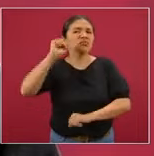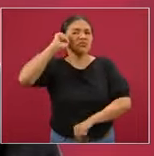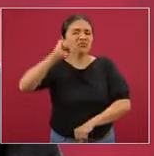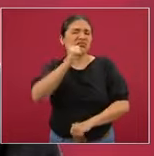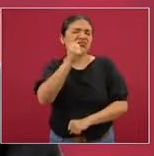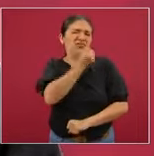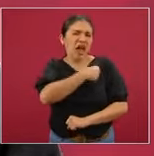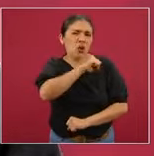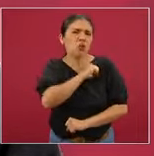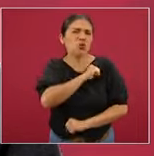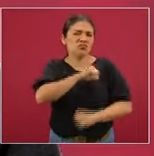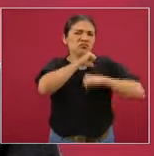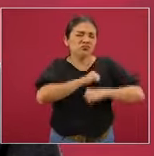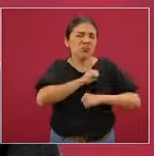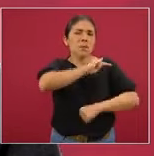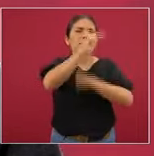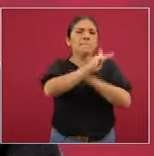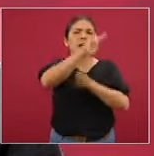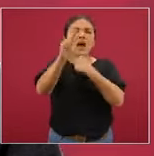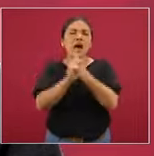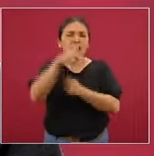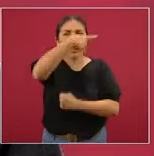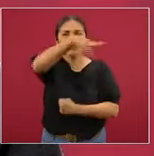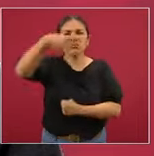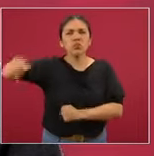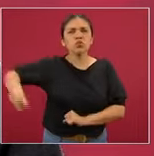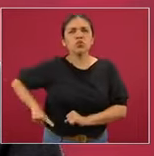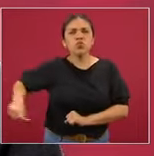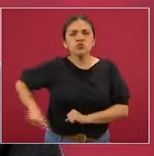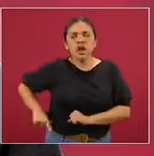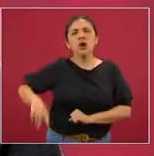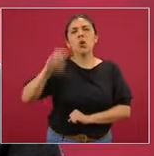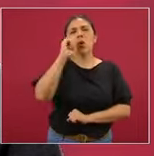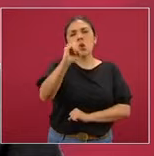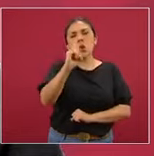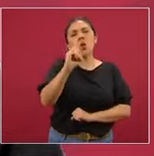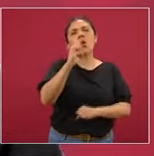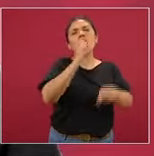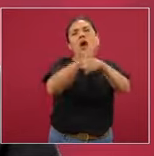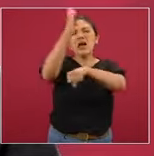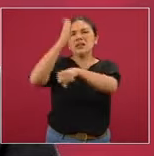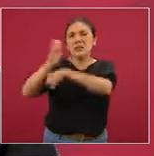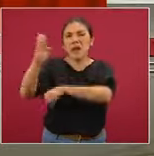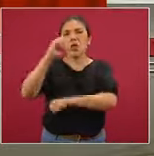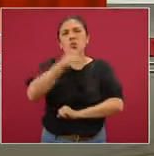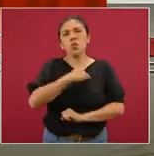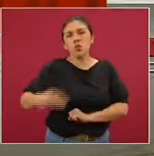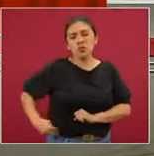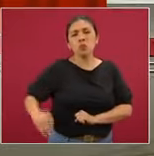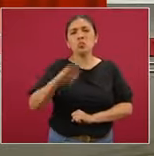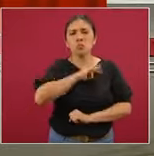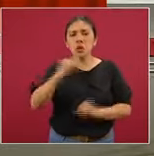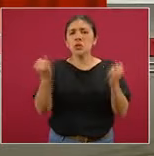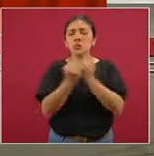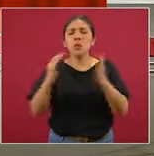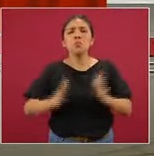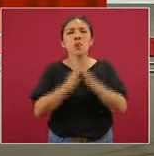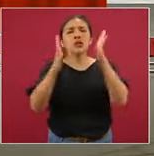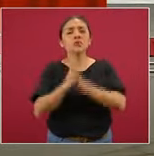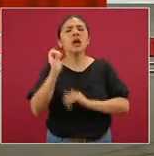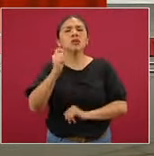los países o del interior de los países, de los estados o provincias, pueden también participar las autoridades